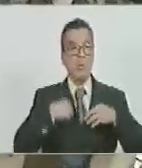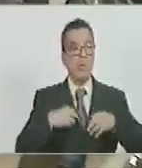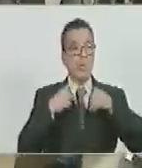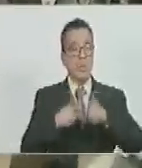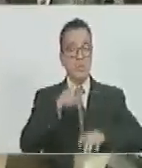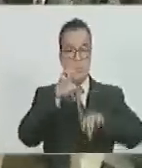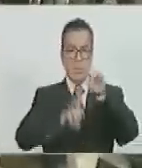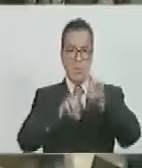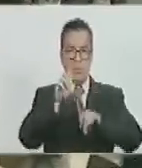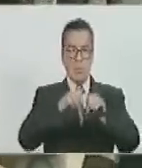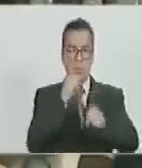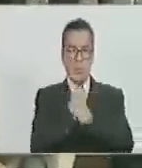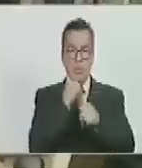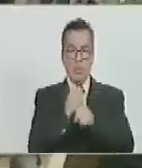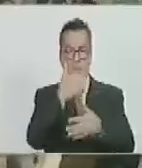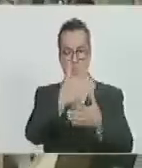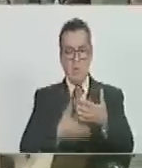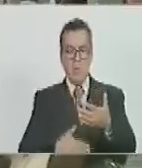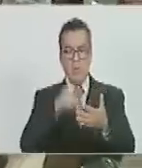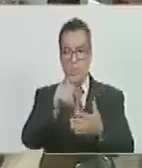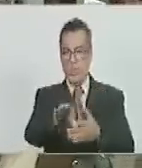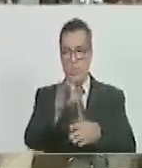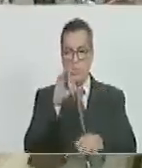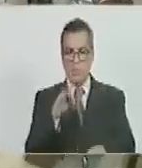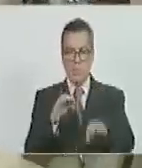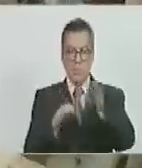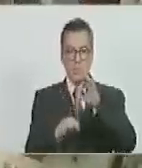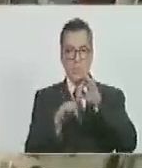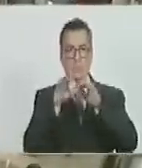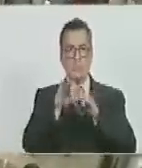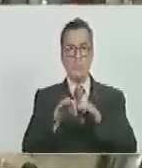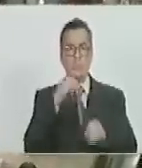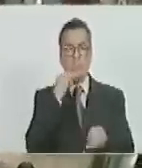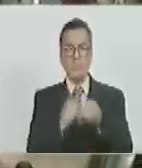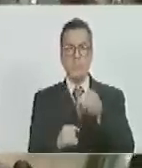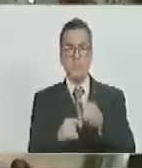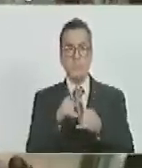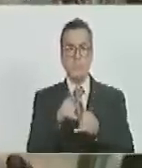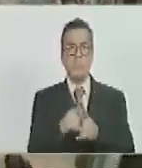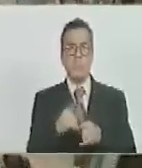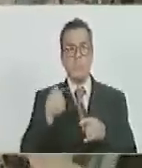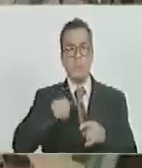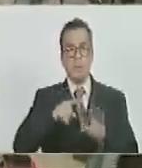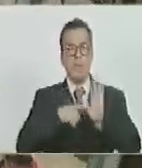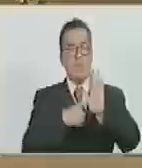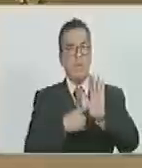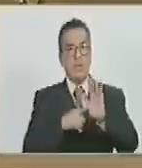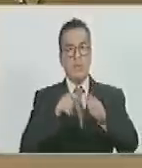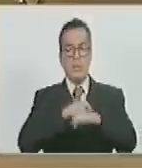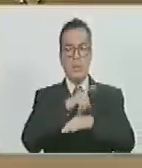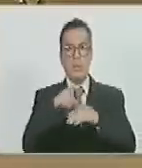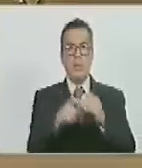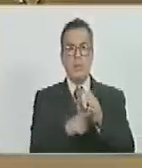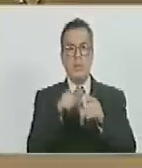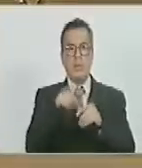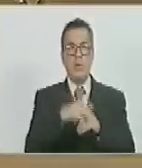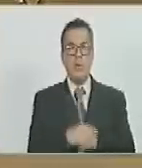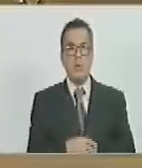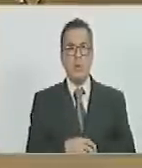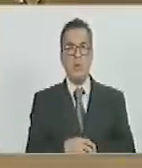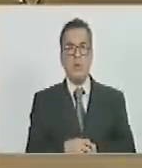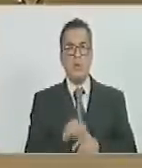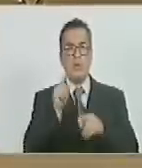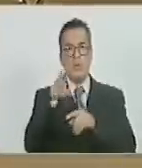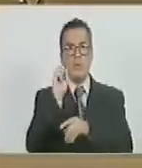sean evaluadas, elaborar una lista de seleccionados que finalmente debe presentar en plenaria ante